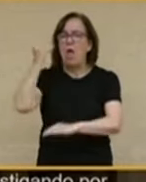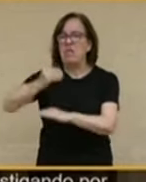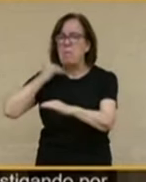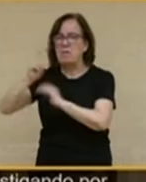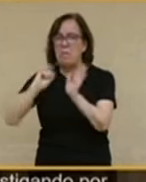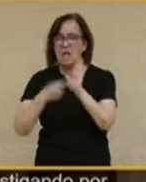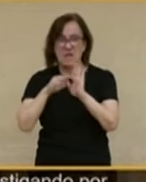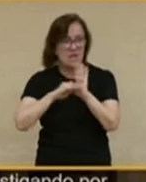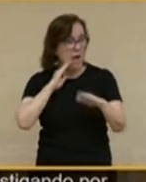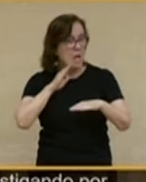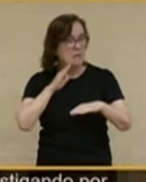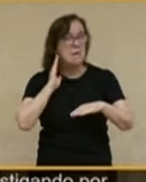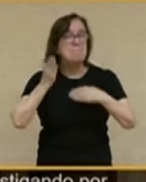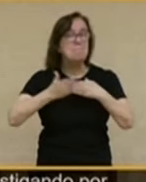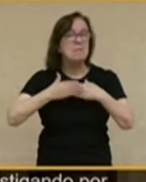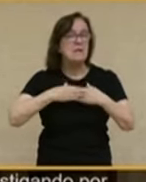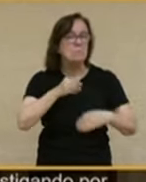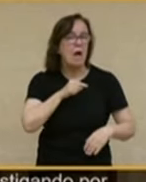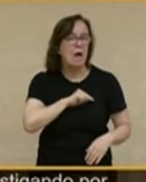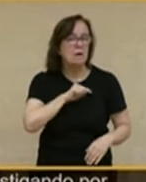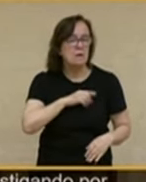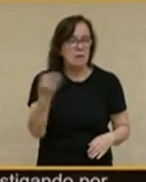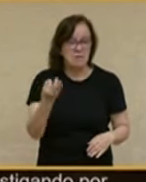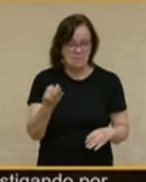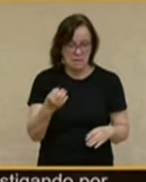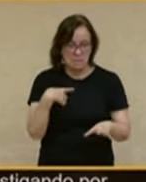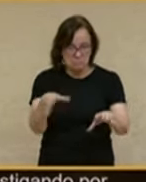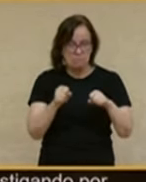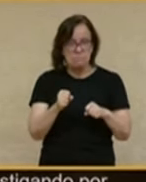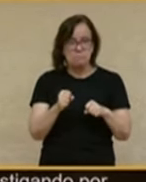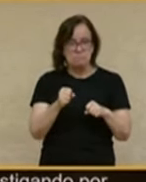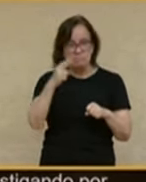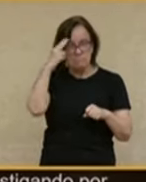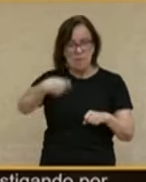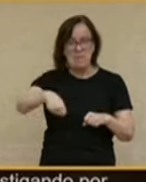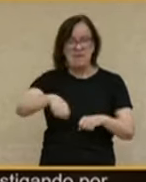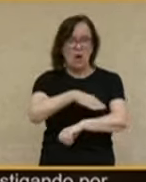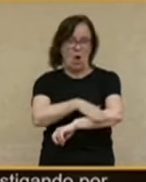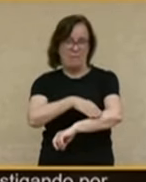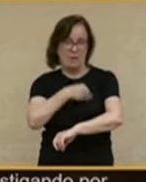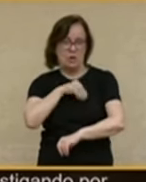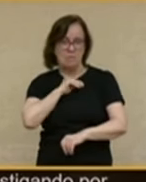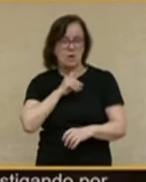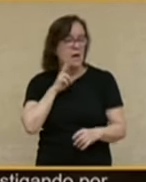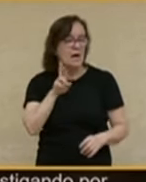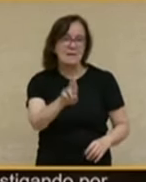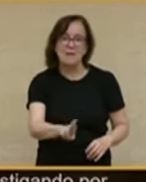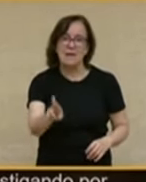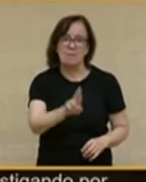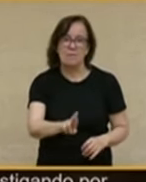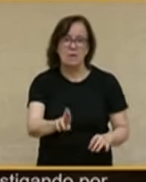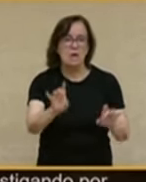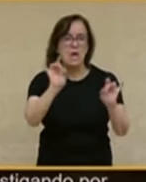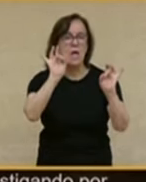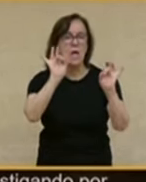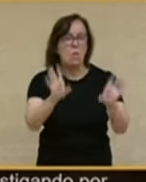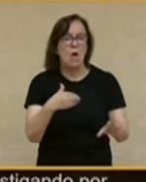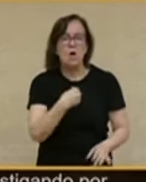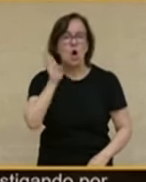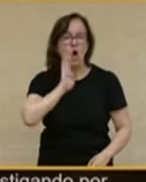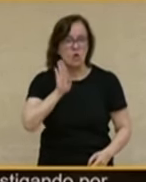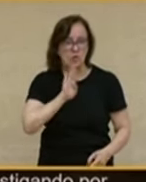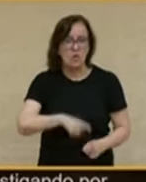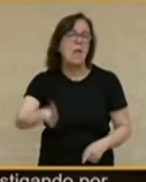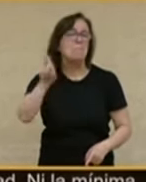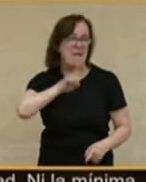Y de la mínima ética que debería de tener quien ostenta el honor de presidir el gobierno de España. Insisto, el mismo patrón, corrupción